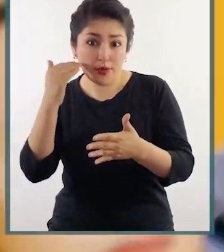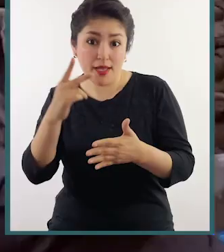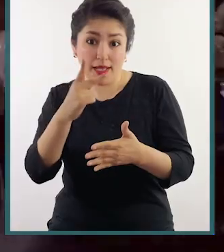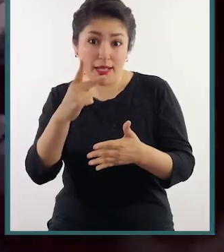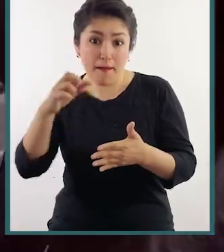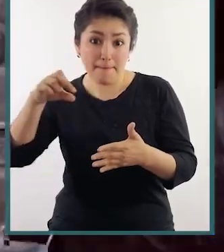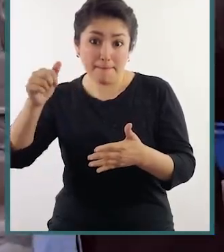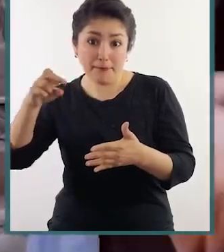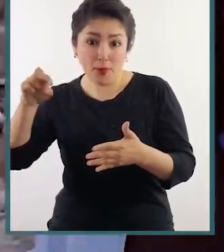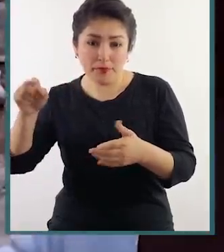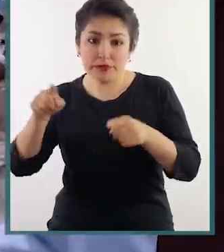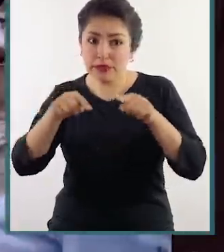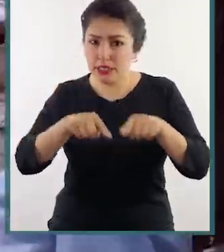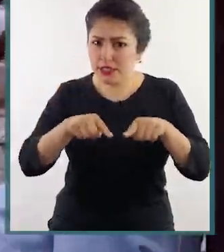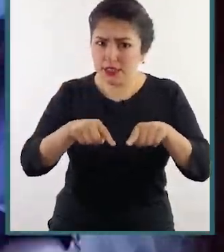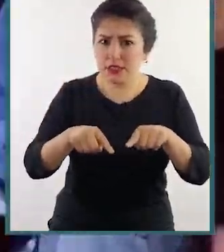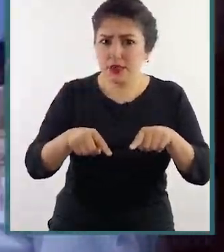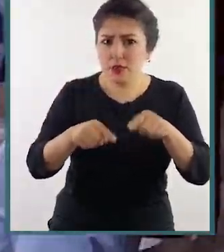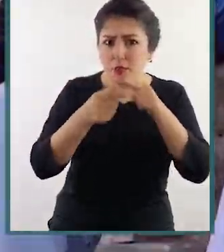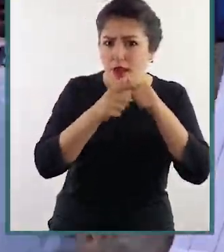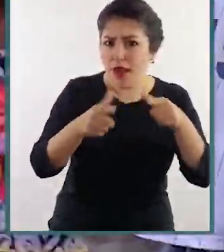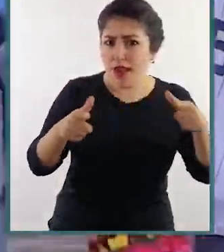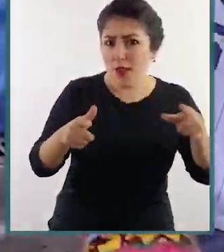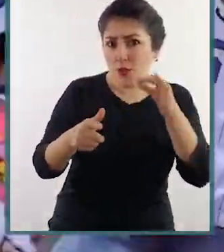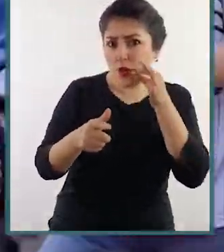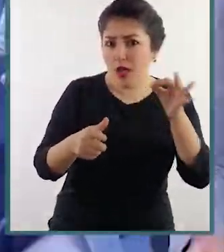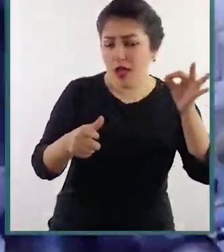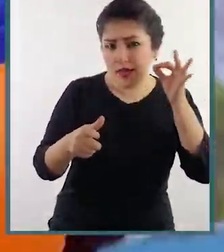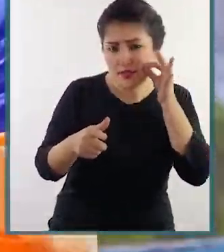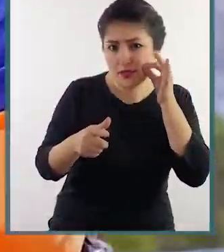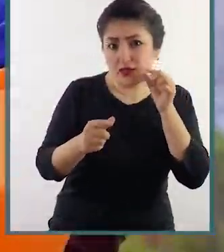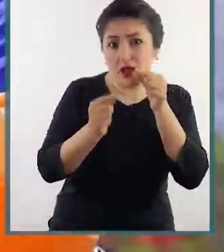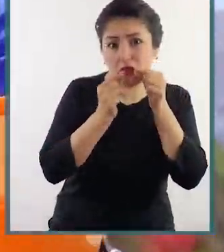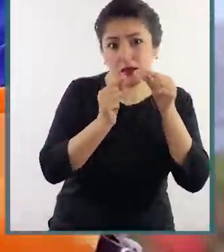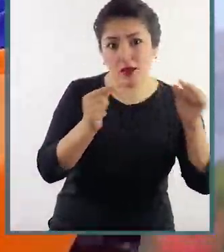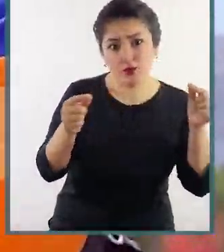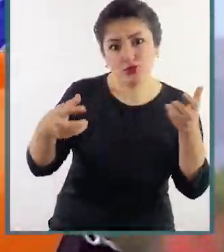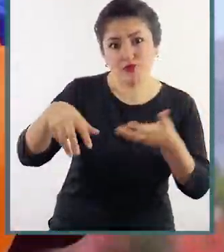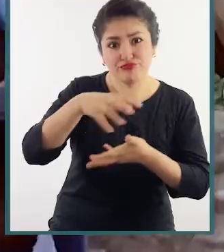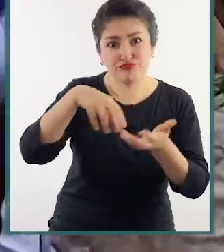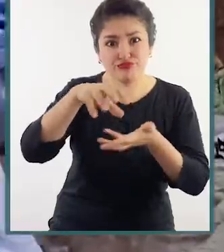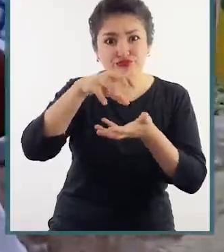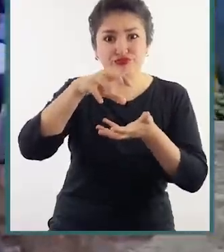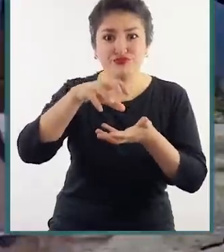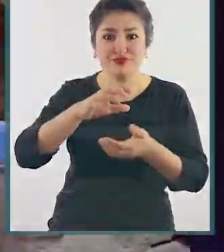como el K-pop con la milenaria lengua de los incas, el quechua.